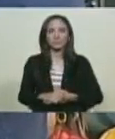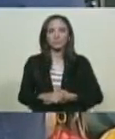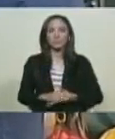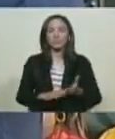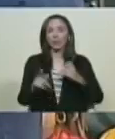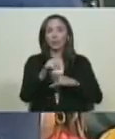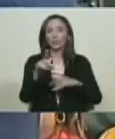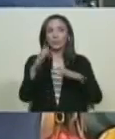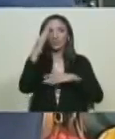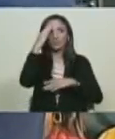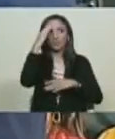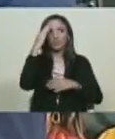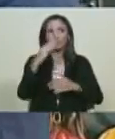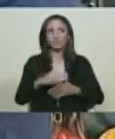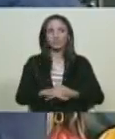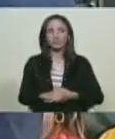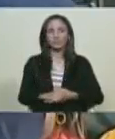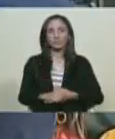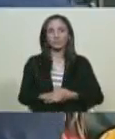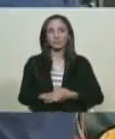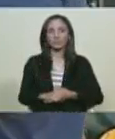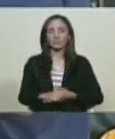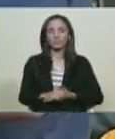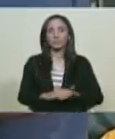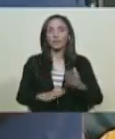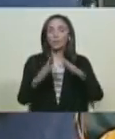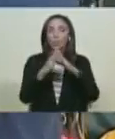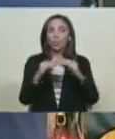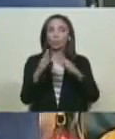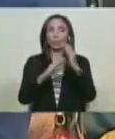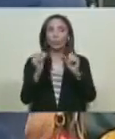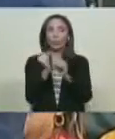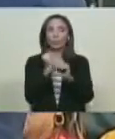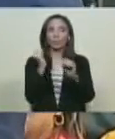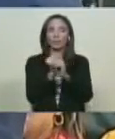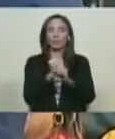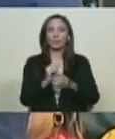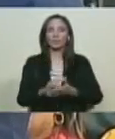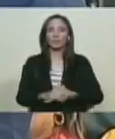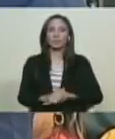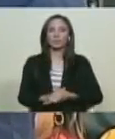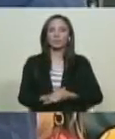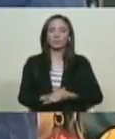familiarícense con este nombre, Consejo Productivo de Trabajadores, CPT,